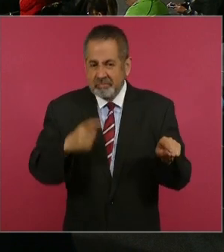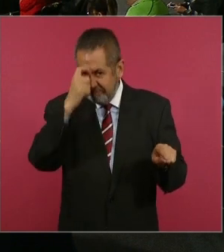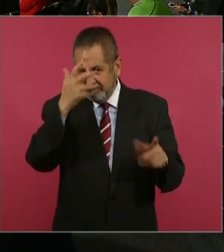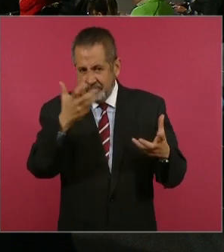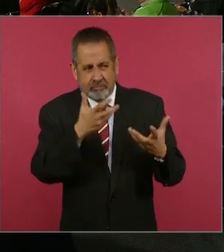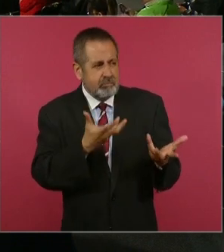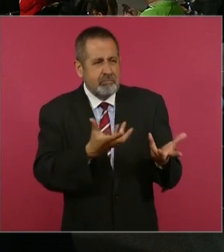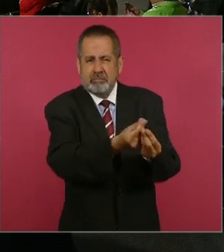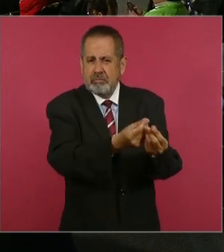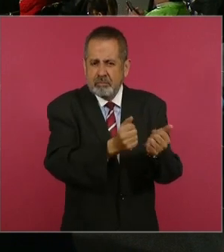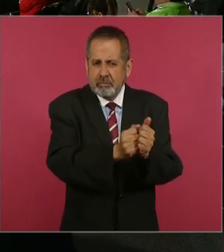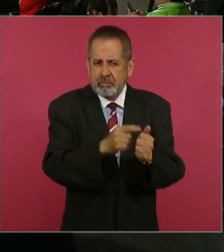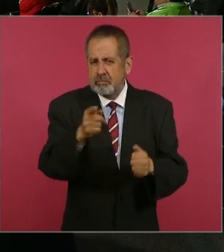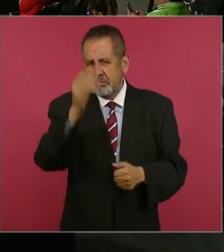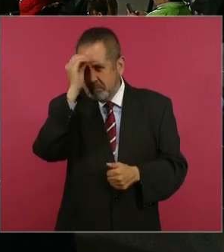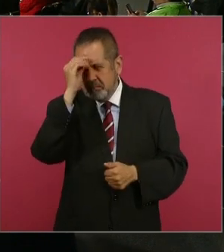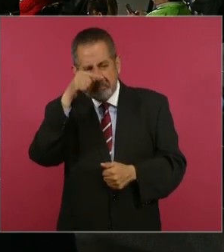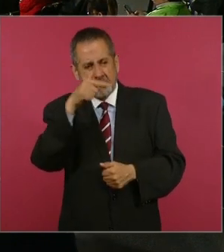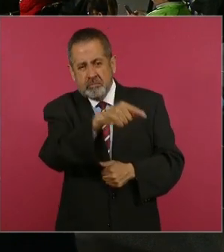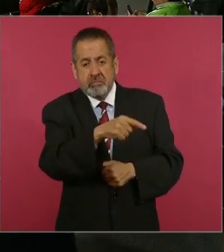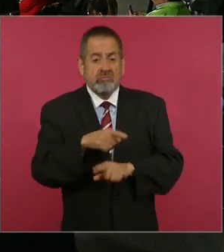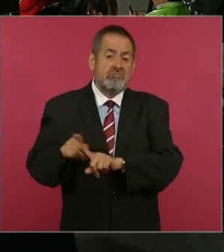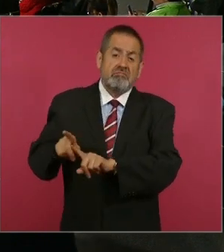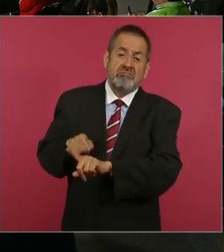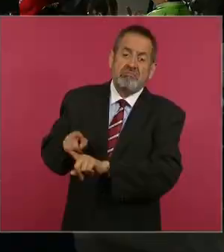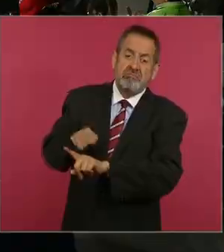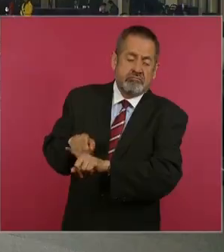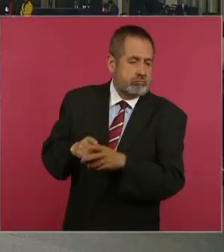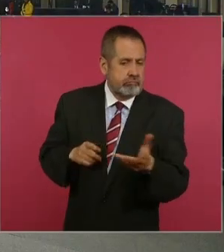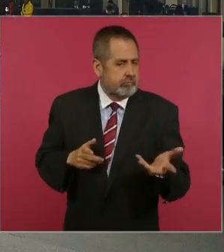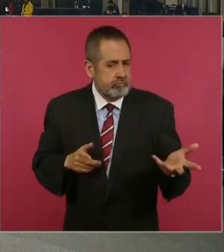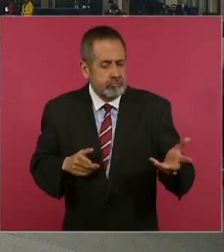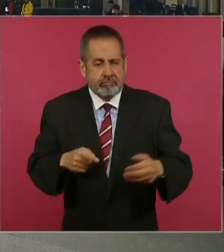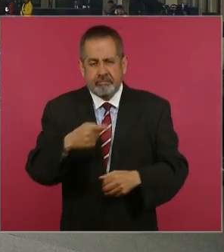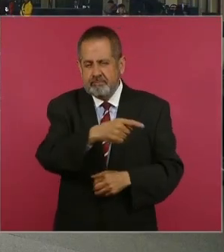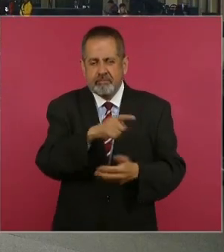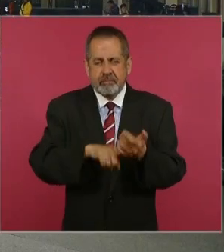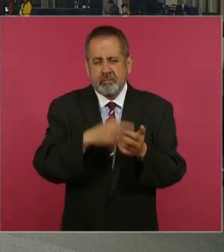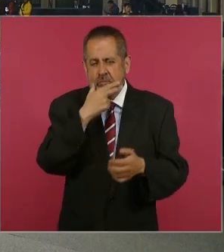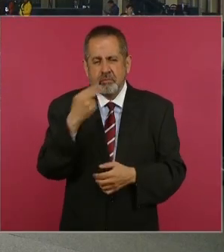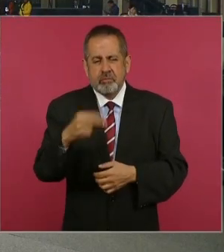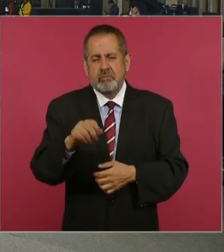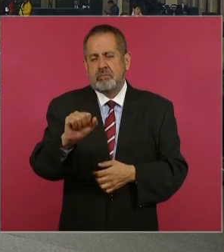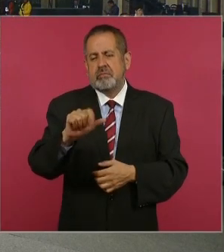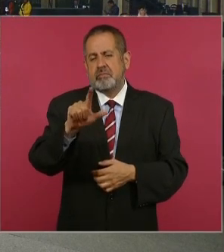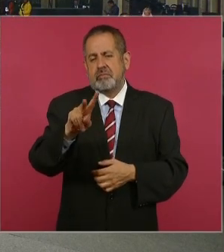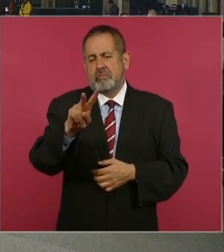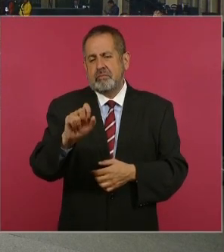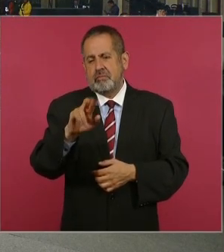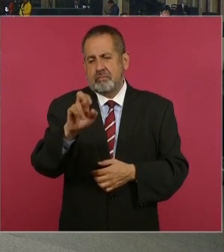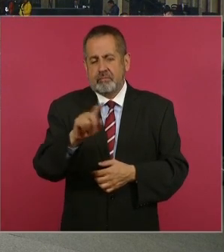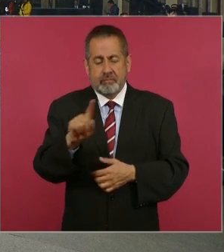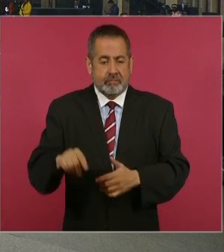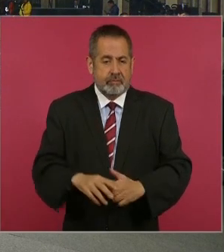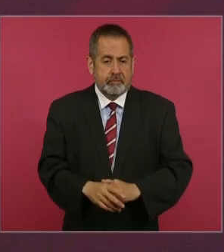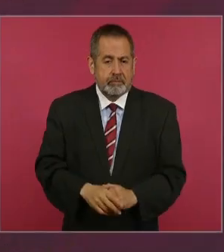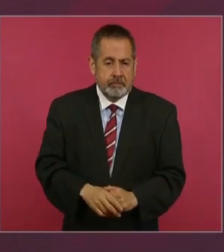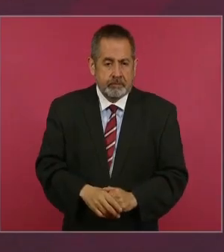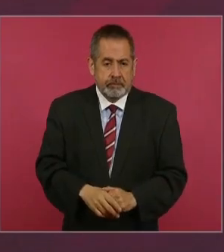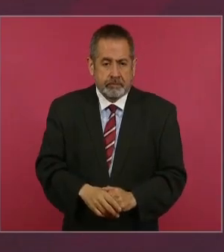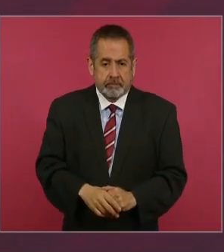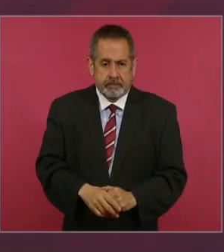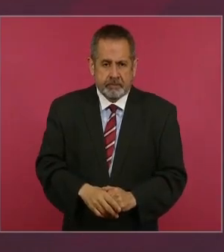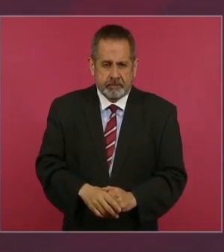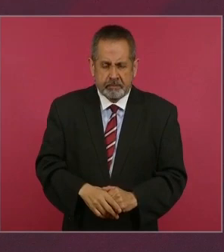merece Eh pues este señor Billy Álvarez si si tiene algún comentario pues no tengo